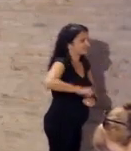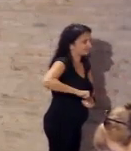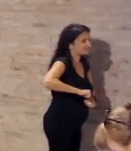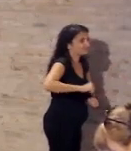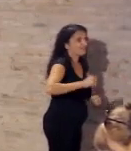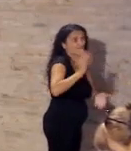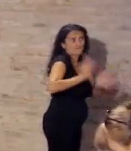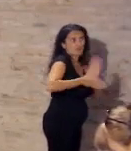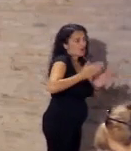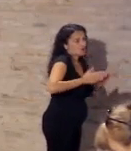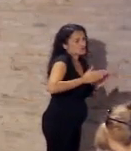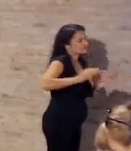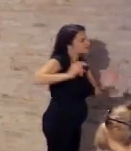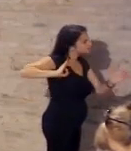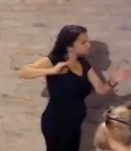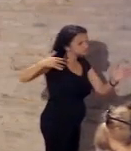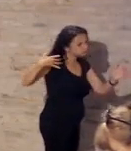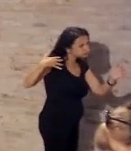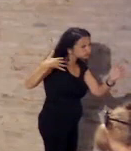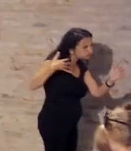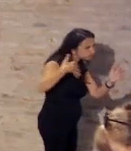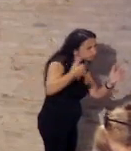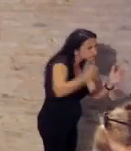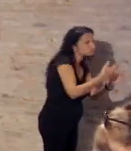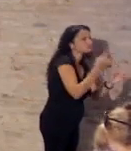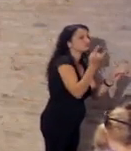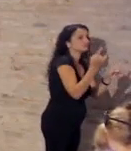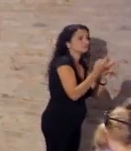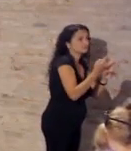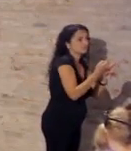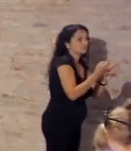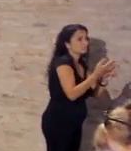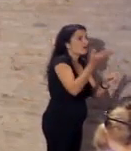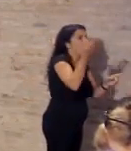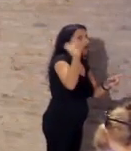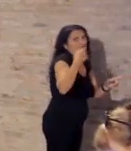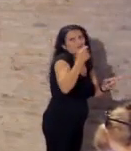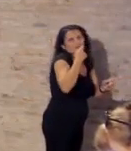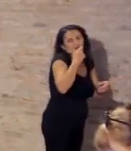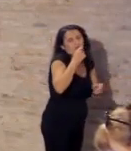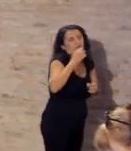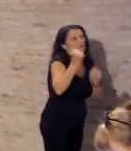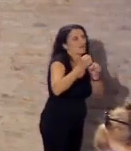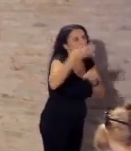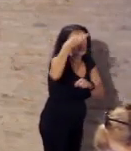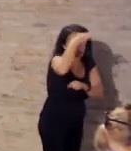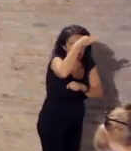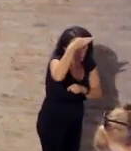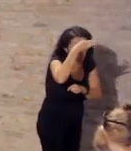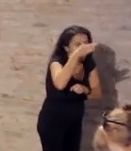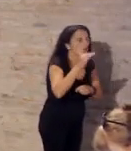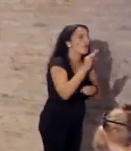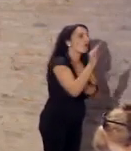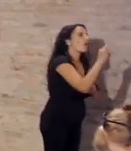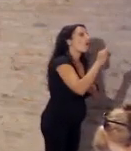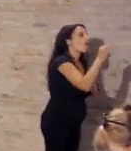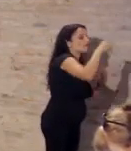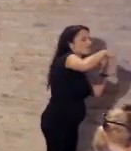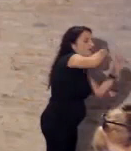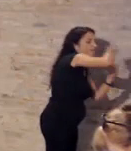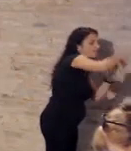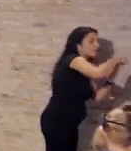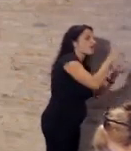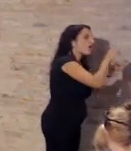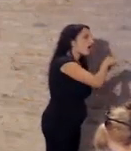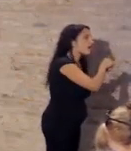violencias con las que hemos tenido quienes hemos tenido la oportunidad de elaborarlo en terapia o haberlo elaborado con las familias o con los grupos de amigues